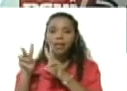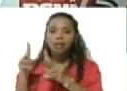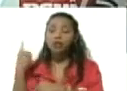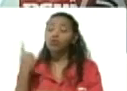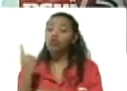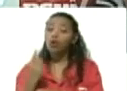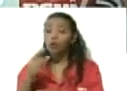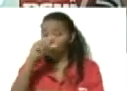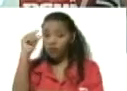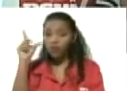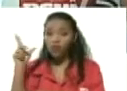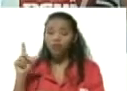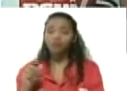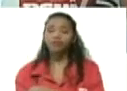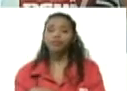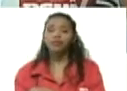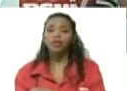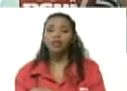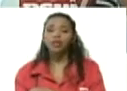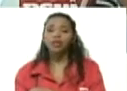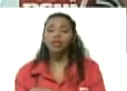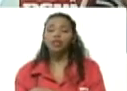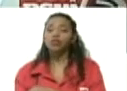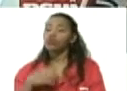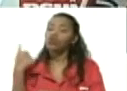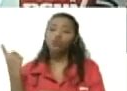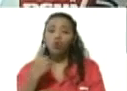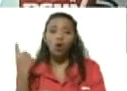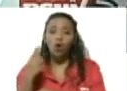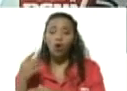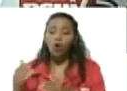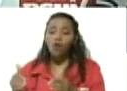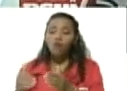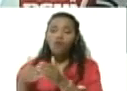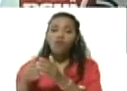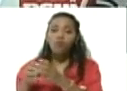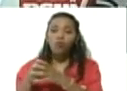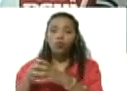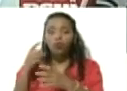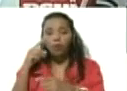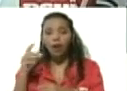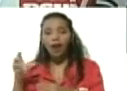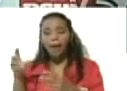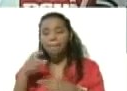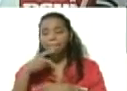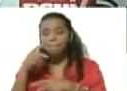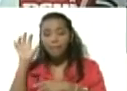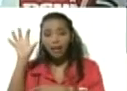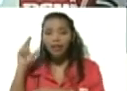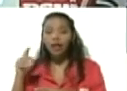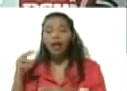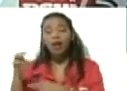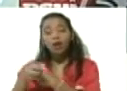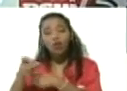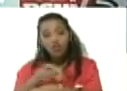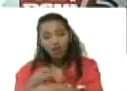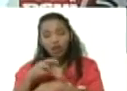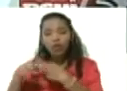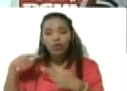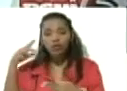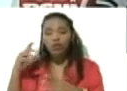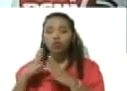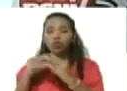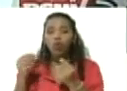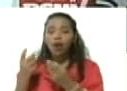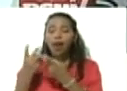Partido Socialista Unido de Venezuela, no solo el Bloque de la Patria, sino el gobierno bolivariano, el gobierno revolucionario. Es la